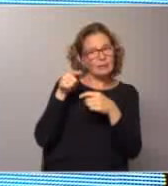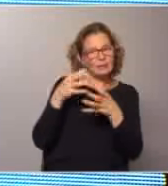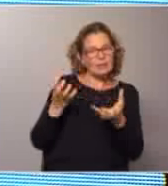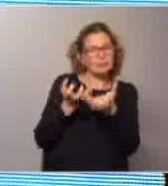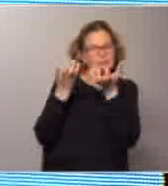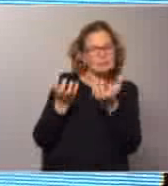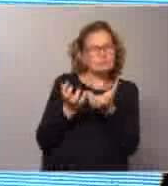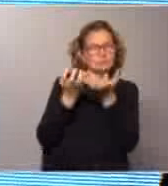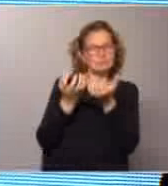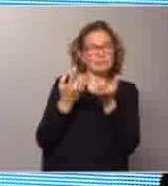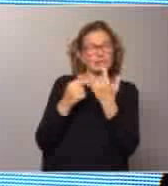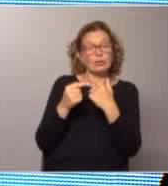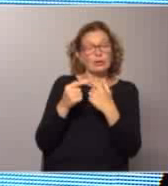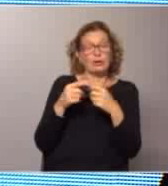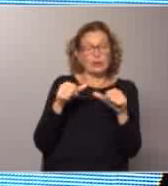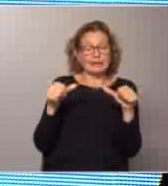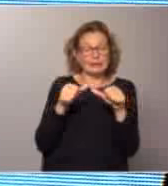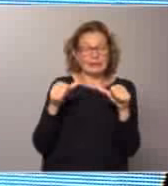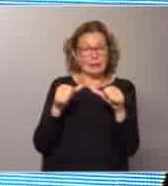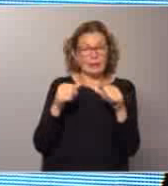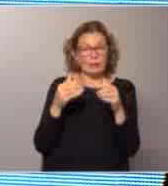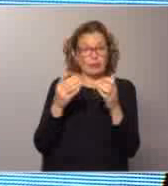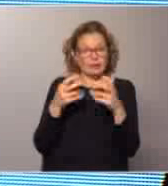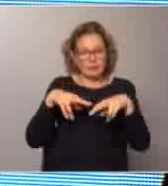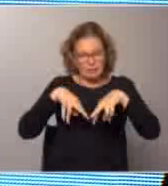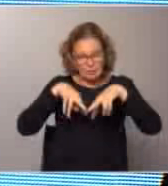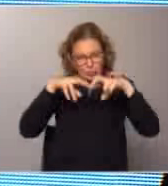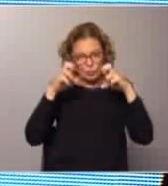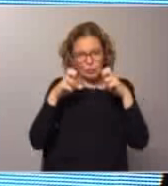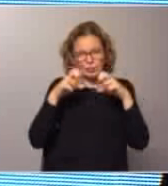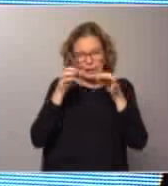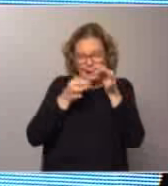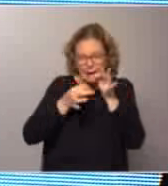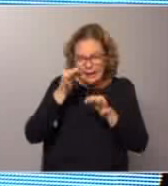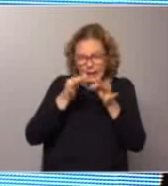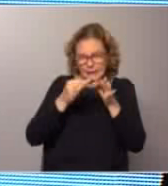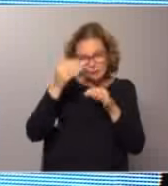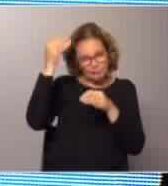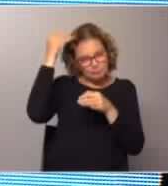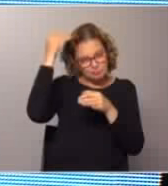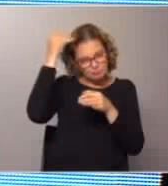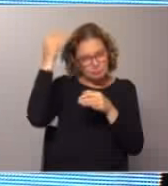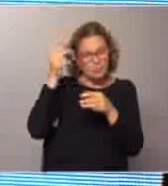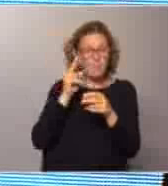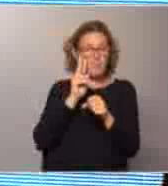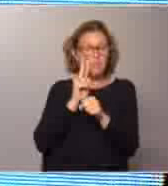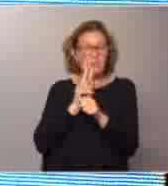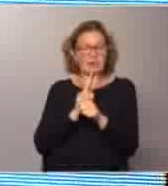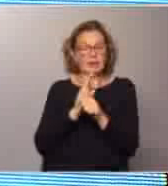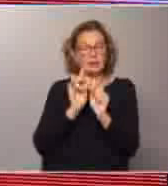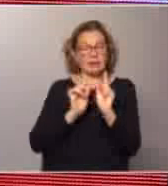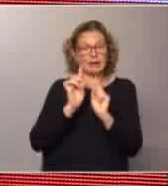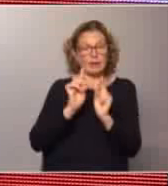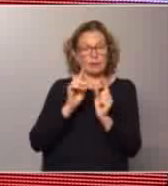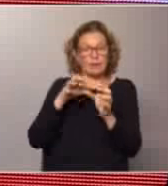activa y bueno lo que hicieron fue ese estudio y hay analizando la actividad cerebral observaron que en algunas